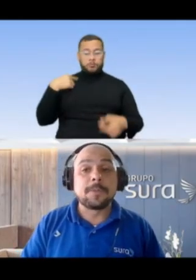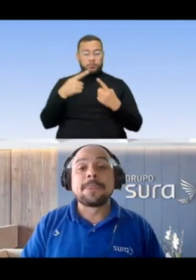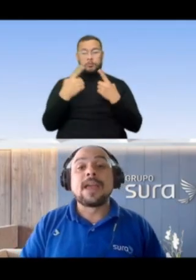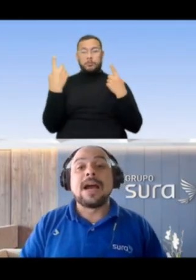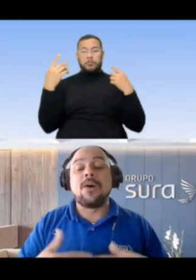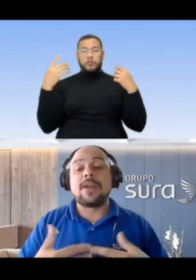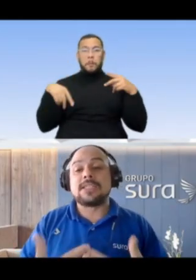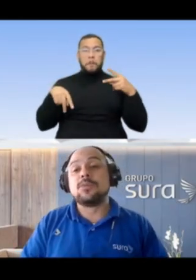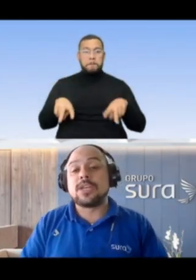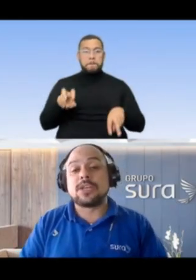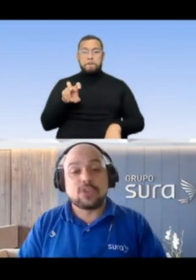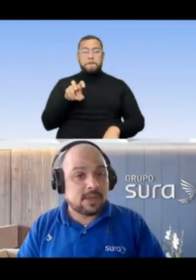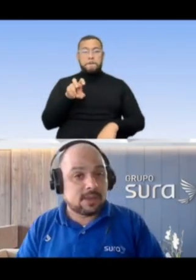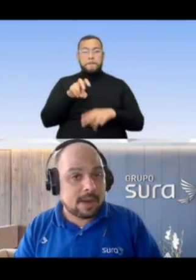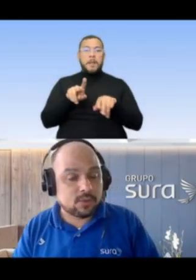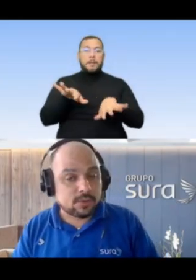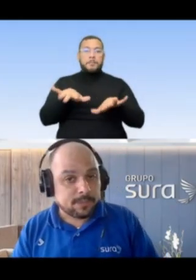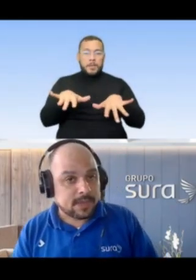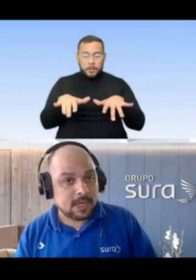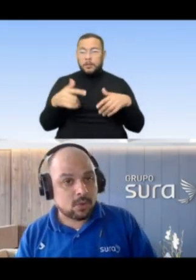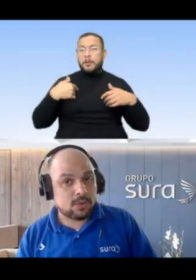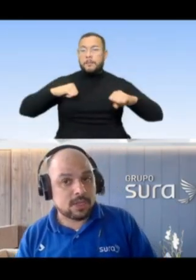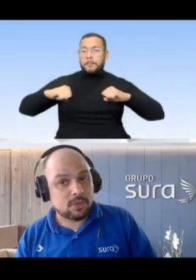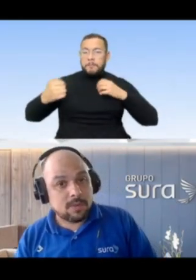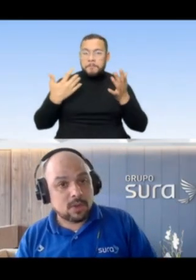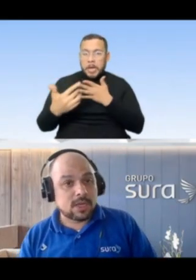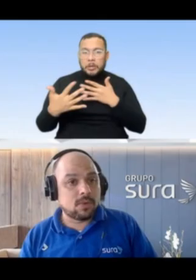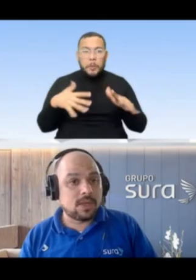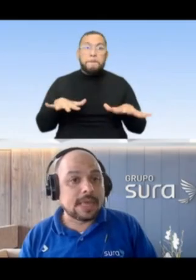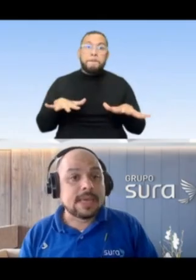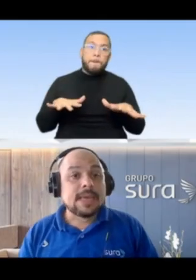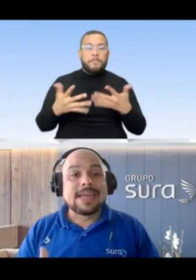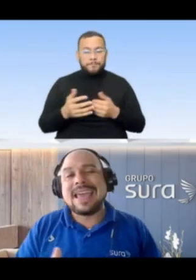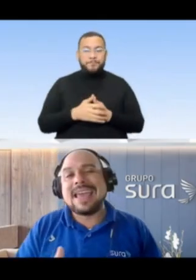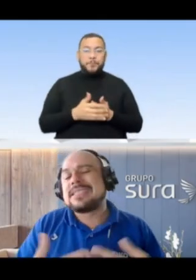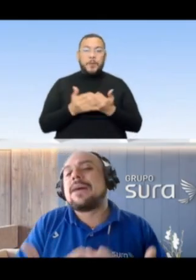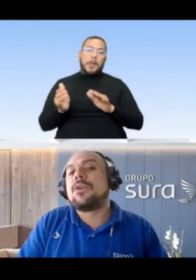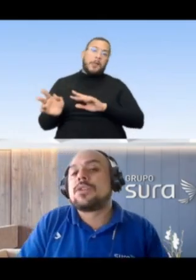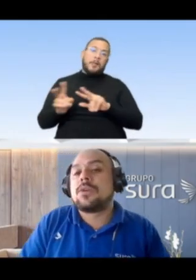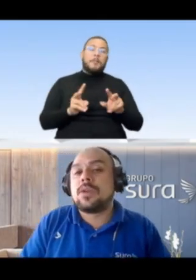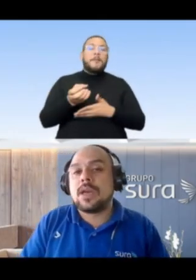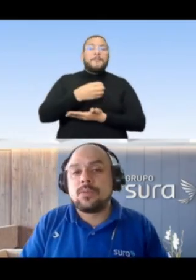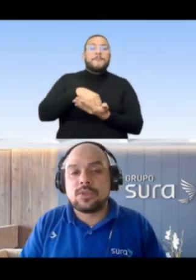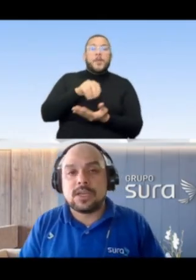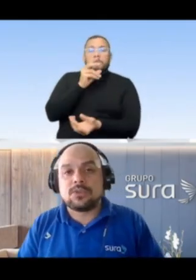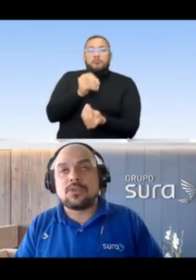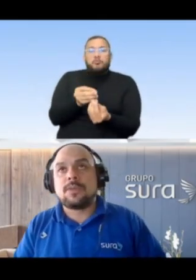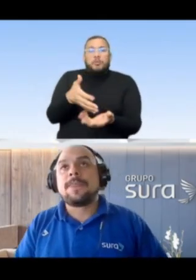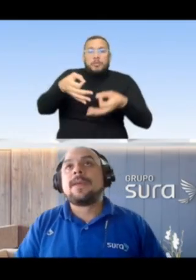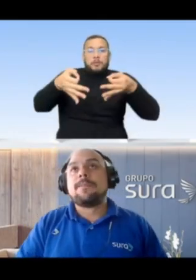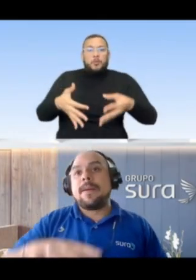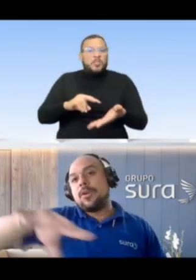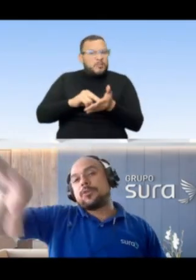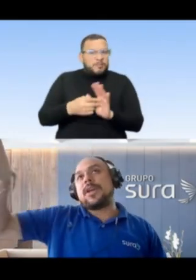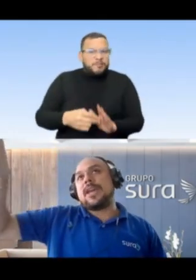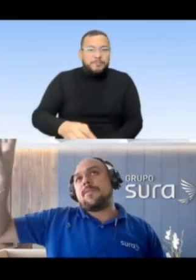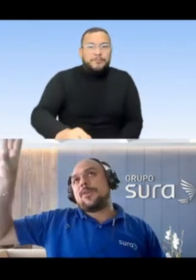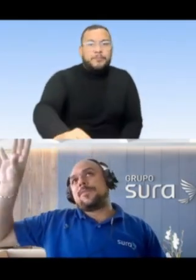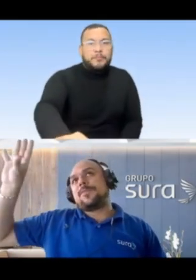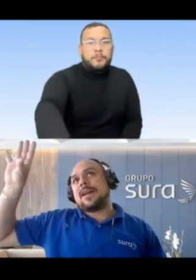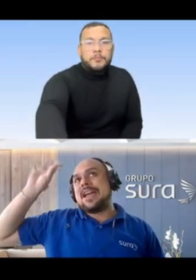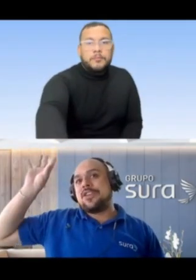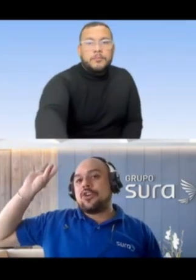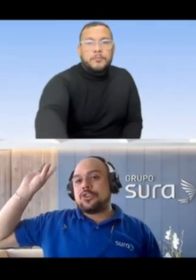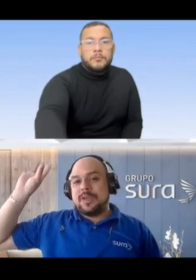traumáticas. ¿Listo? Ahora sí, muchachos, entramos en el contexto de bioseguridad. ¿Qué es la bioseguridad, muchachos? Vámonos,